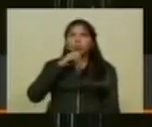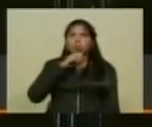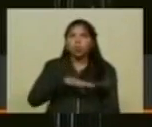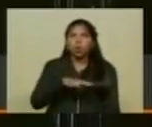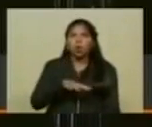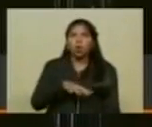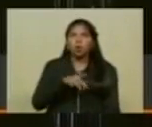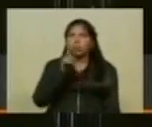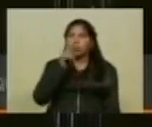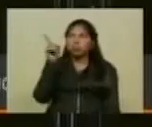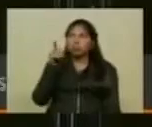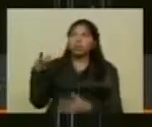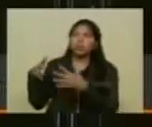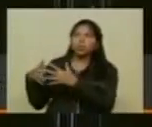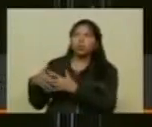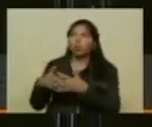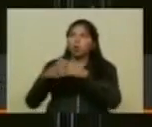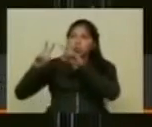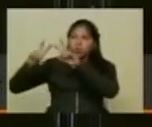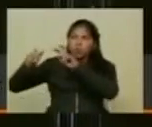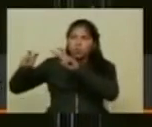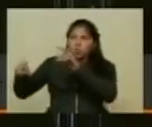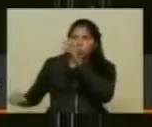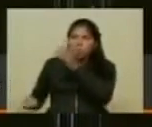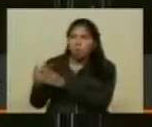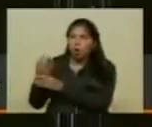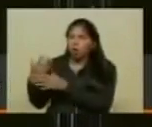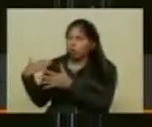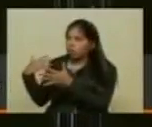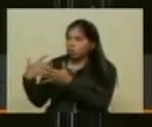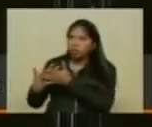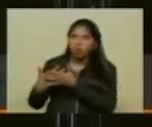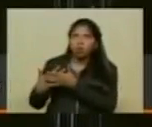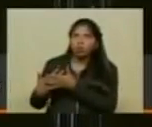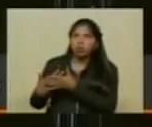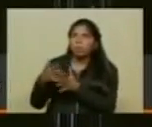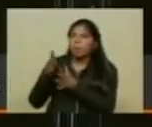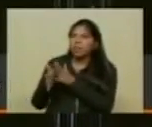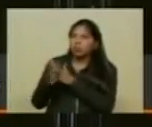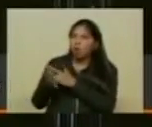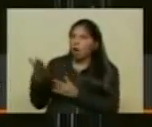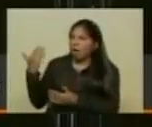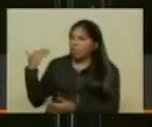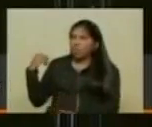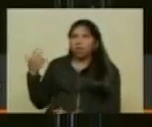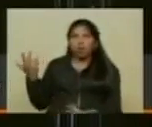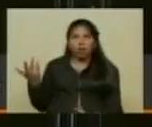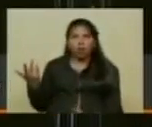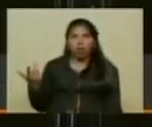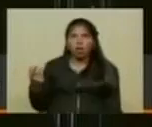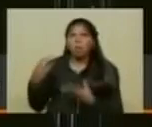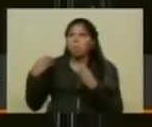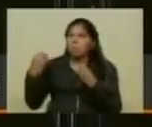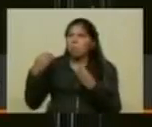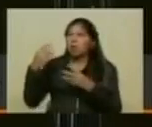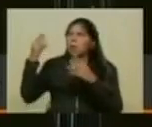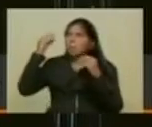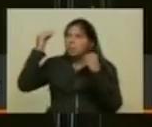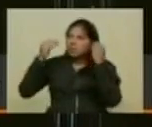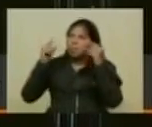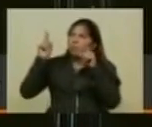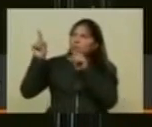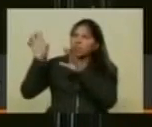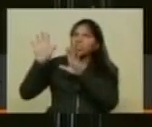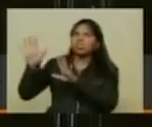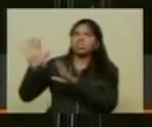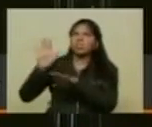del imperio norteamericano desde su nacimiento, para ver su pensamiento, su proyección,